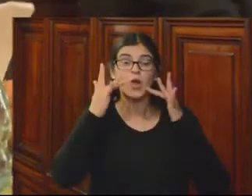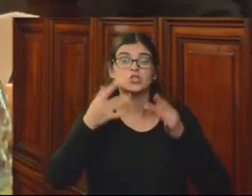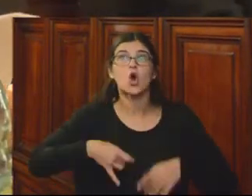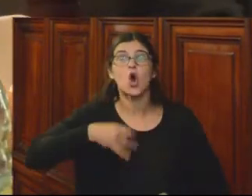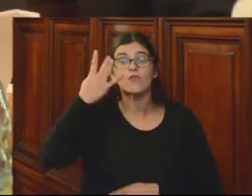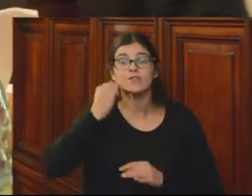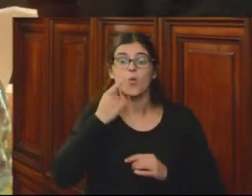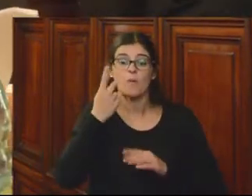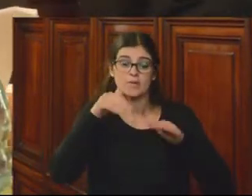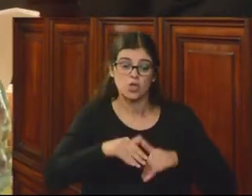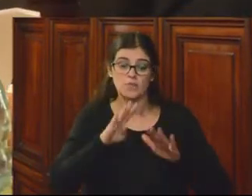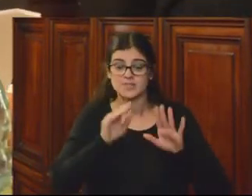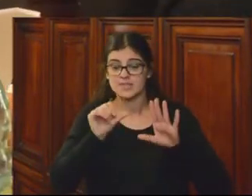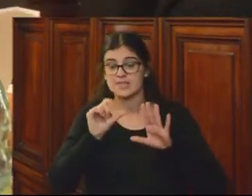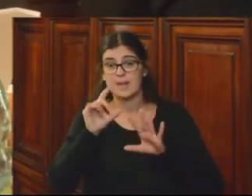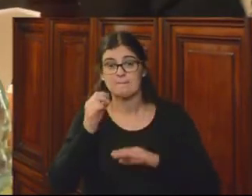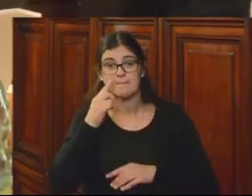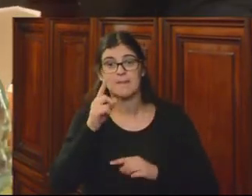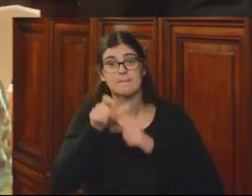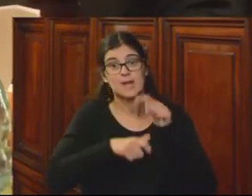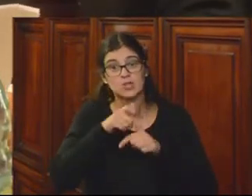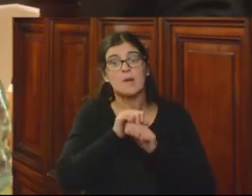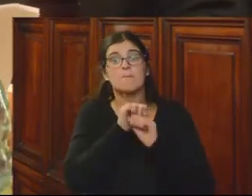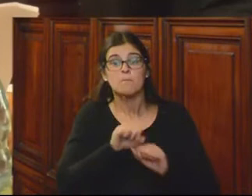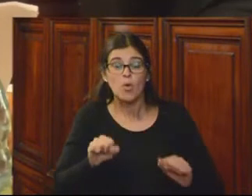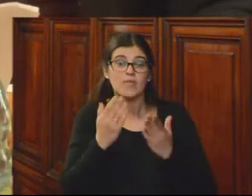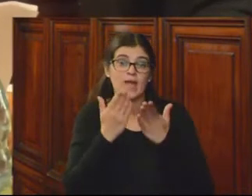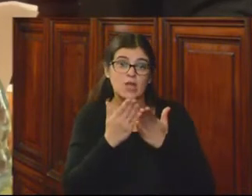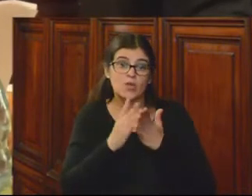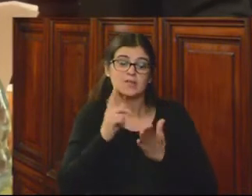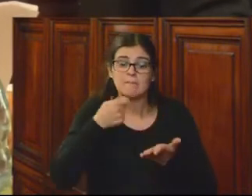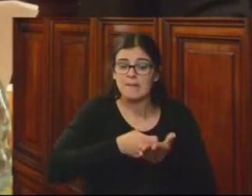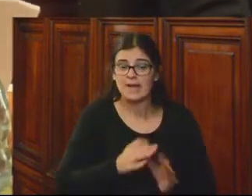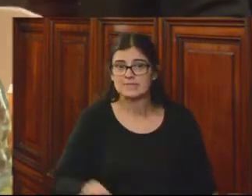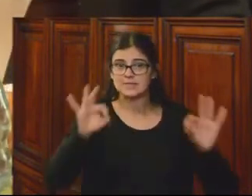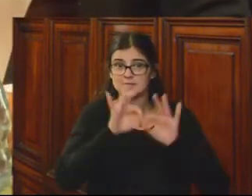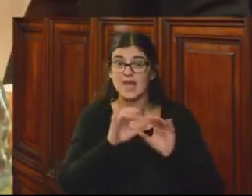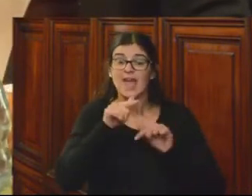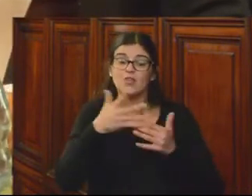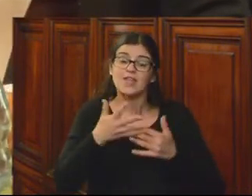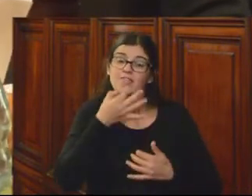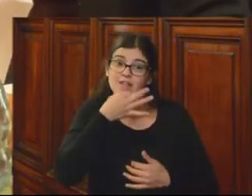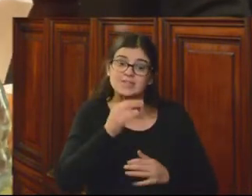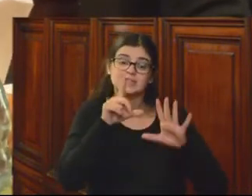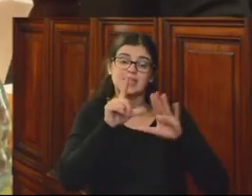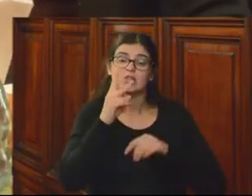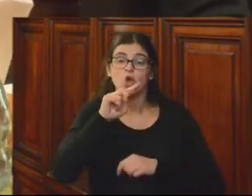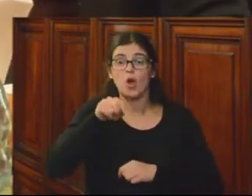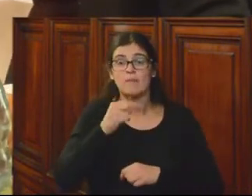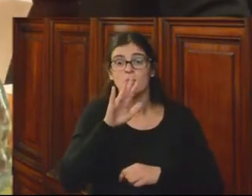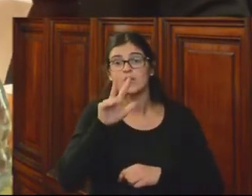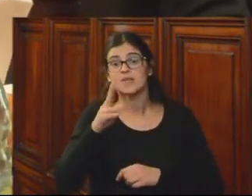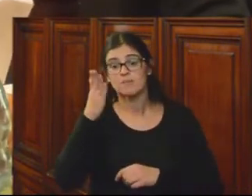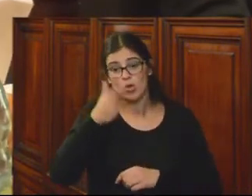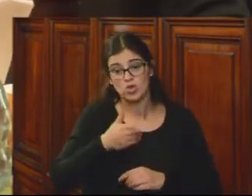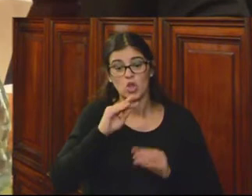que 1.960.000 personas puedan estudiar sin pagar matrícula alguna. Esto representa el 72,53%